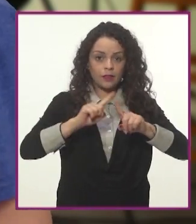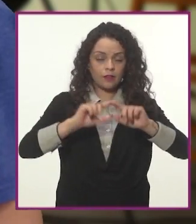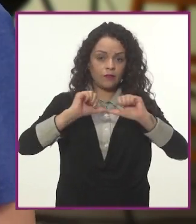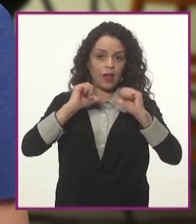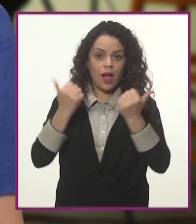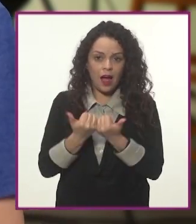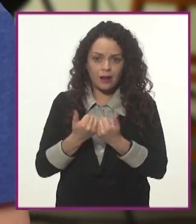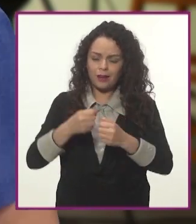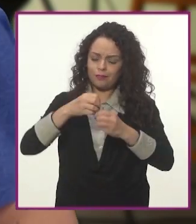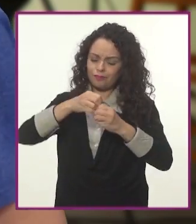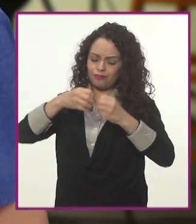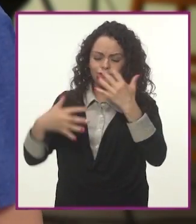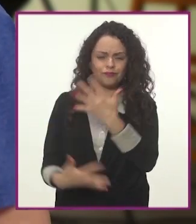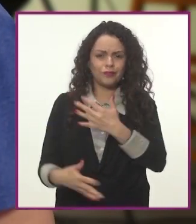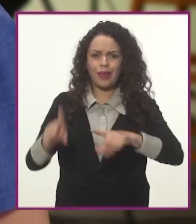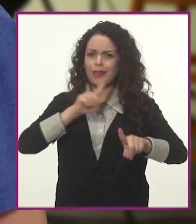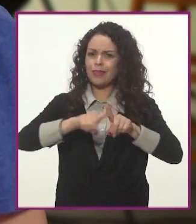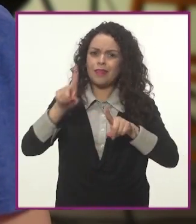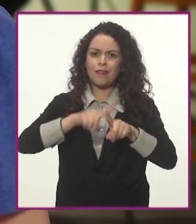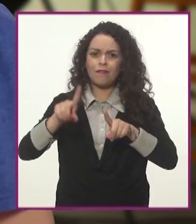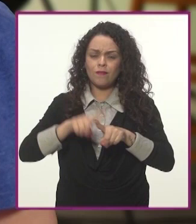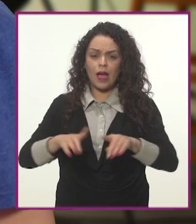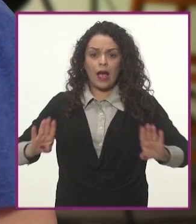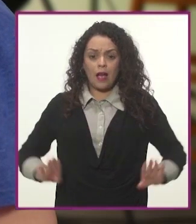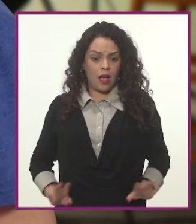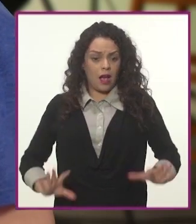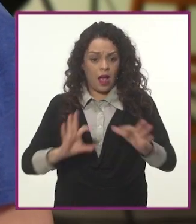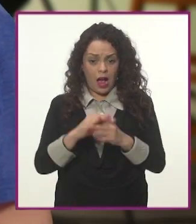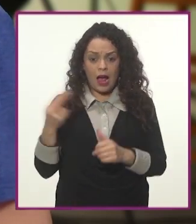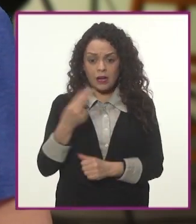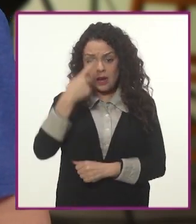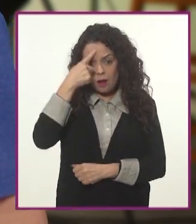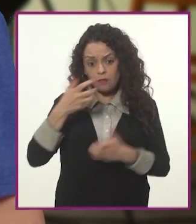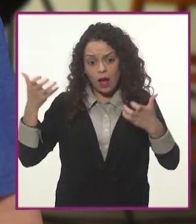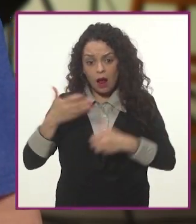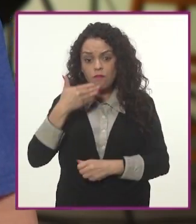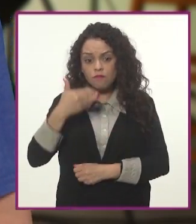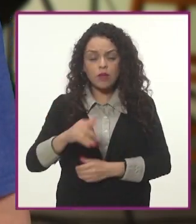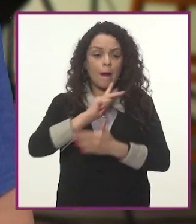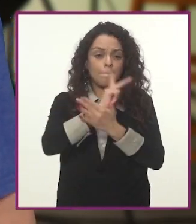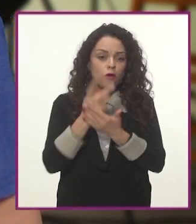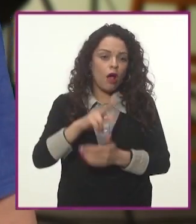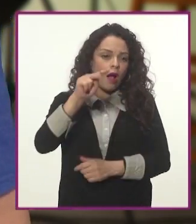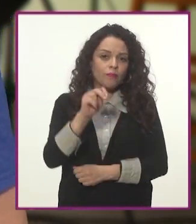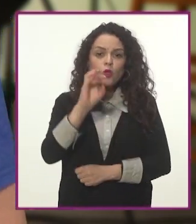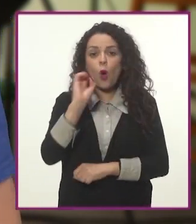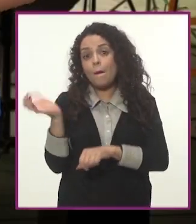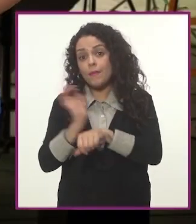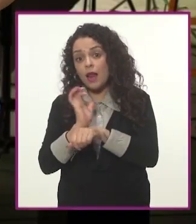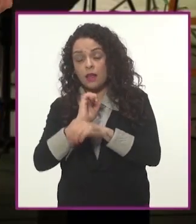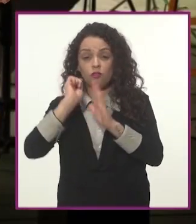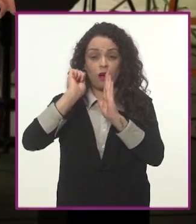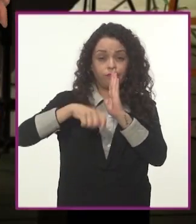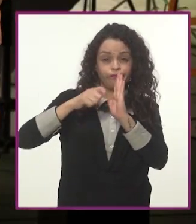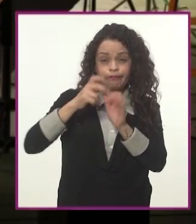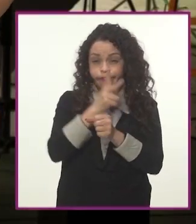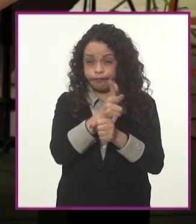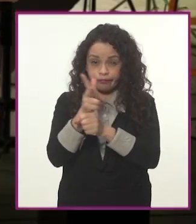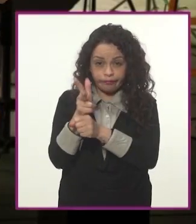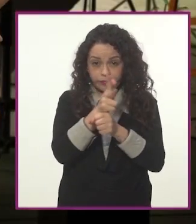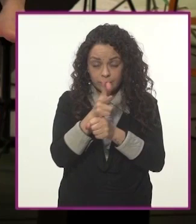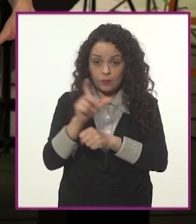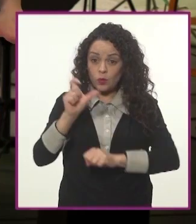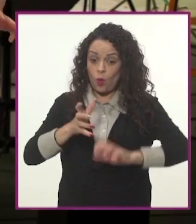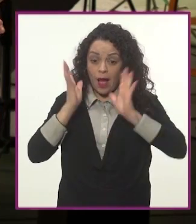fin, lograr todas las condiciones que se necesitan para realizar un programa de televisión o una película. Una vez que se